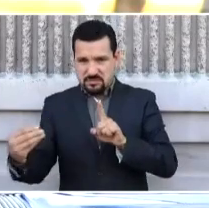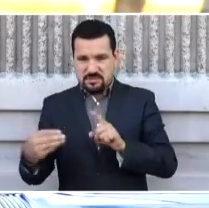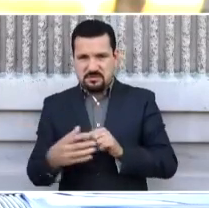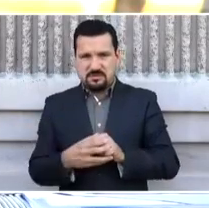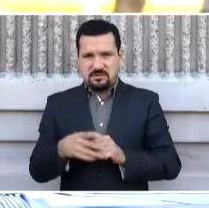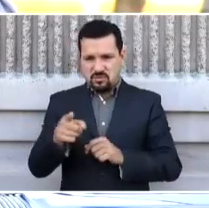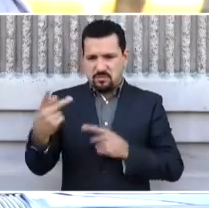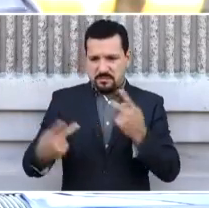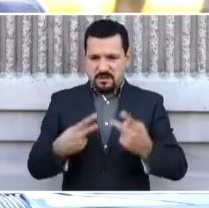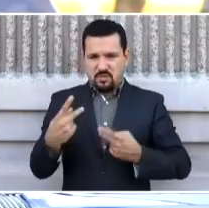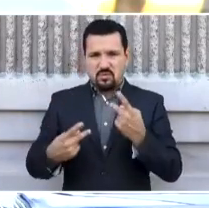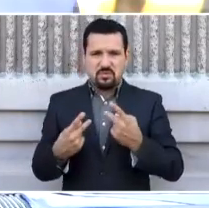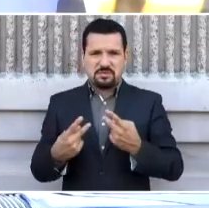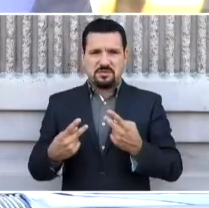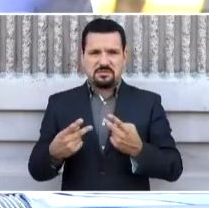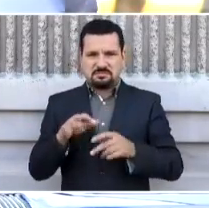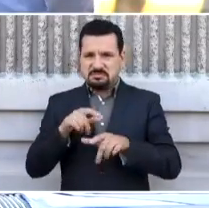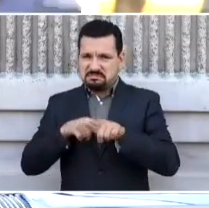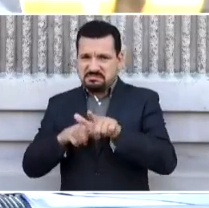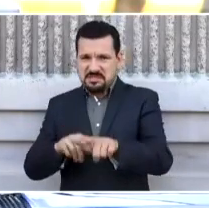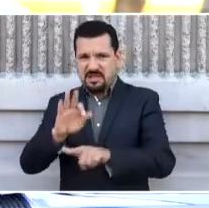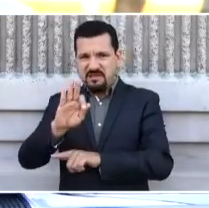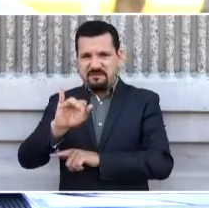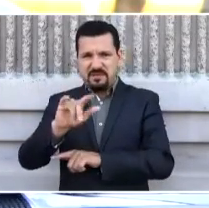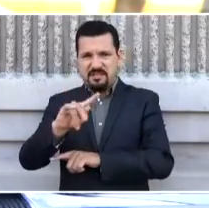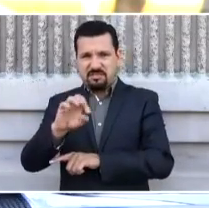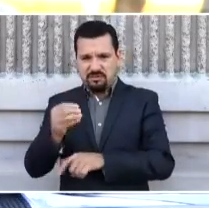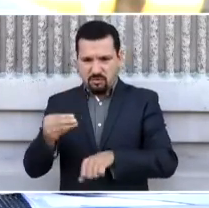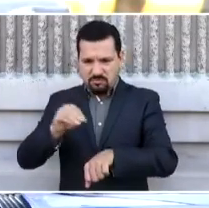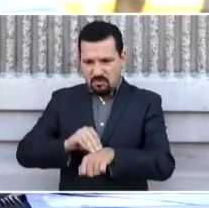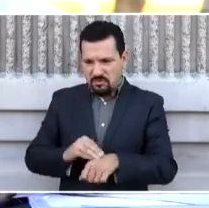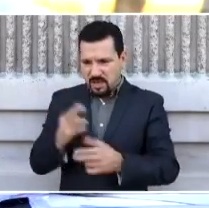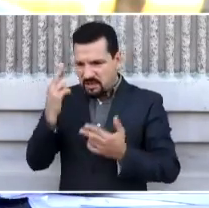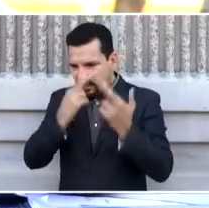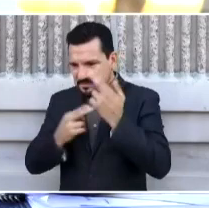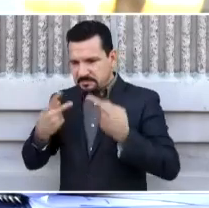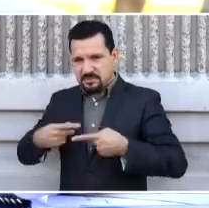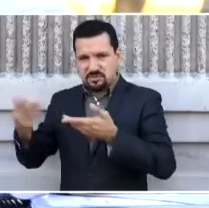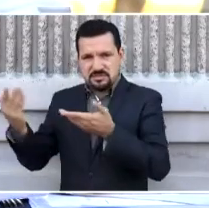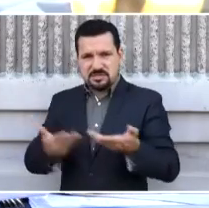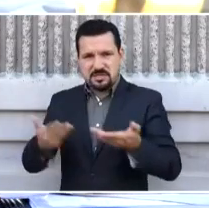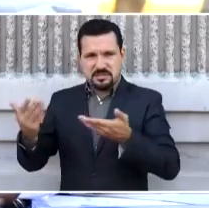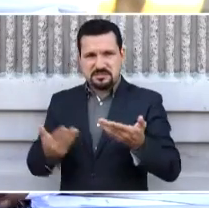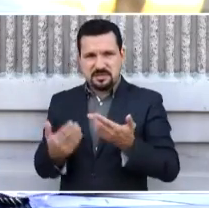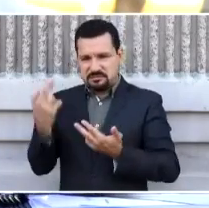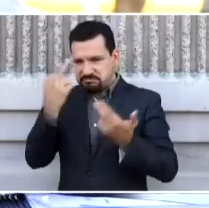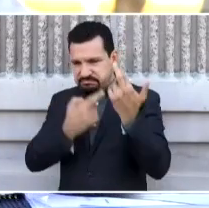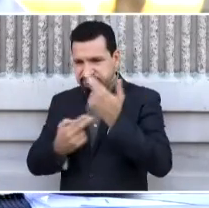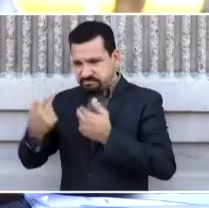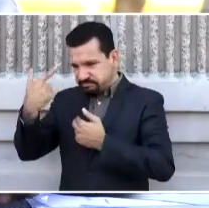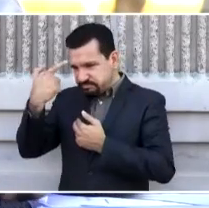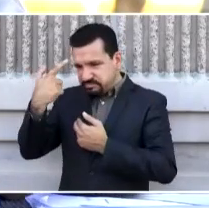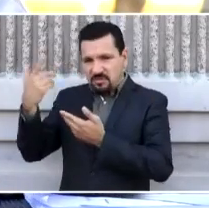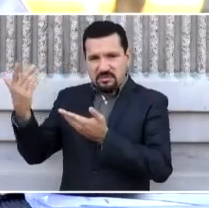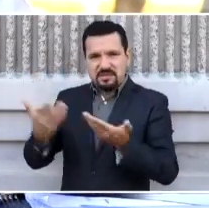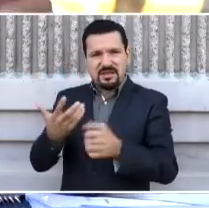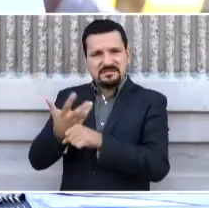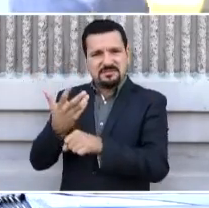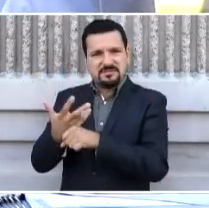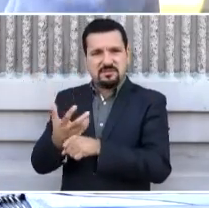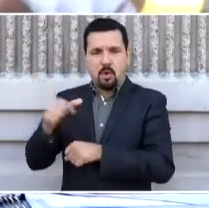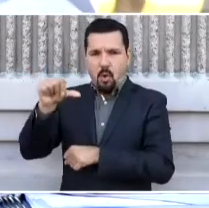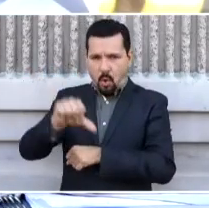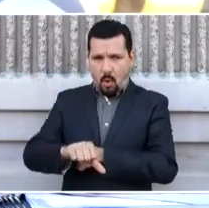seguido en los filtros. Fíjese, de hecho, ayer volvimos a hablar, hoy tenemos una conferencia virtual